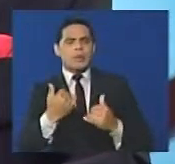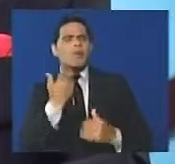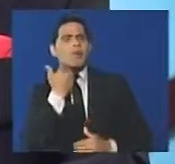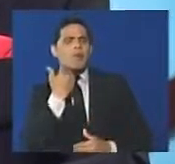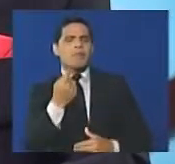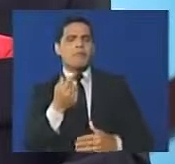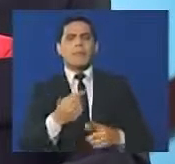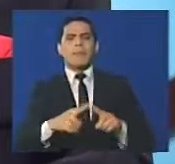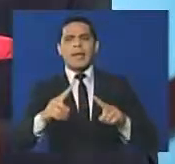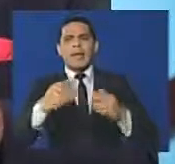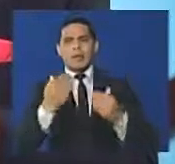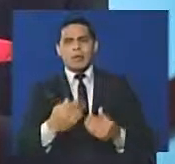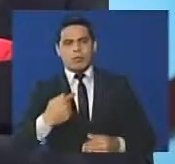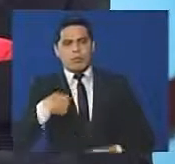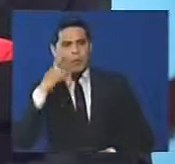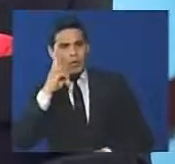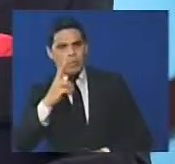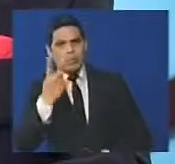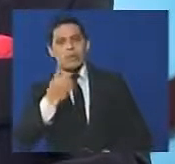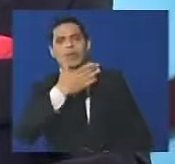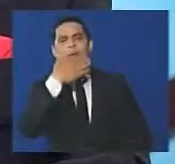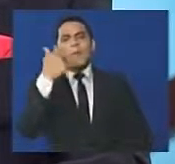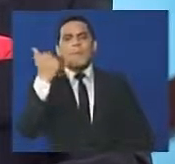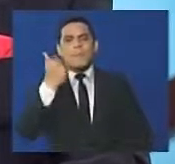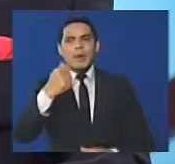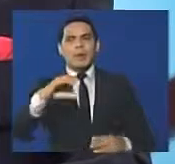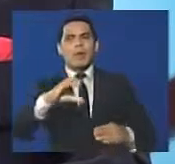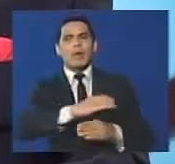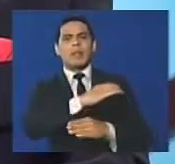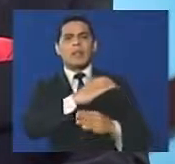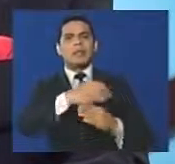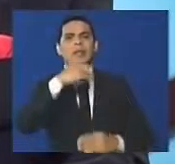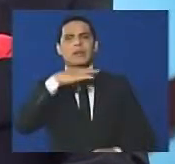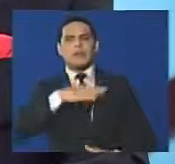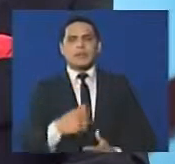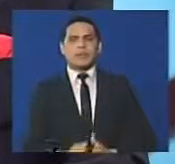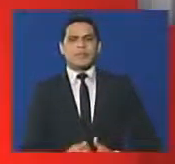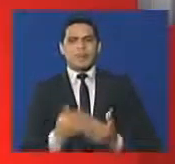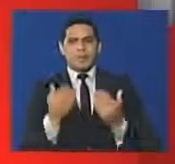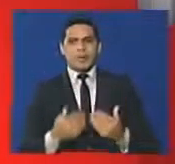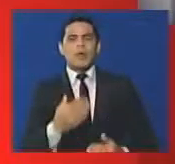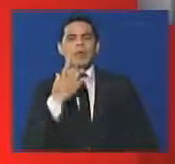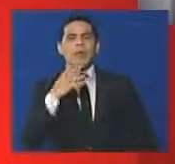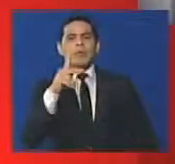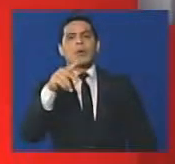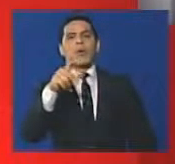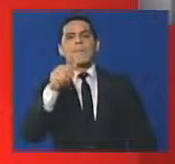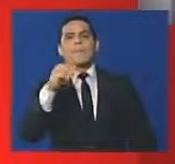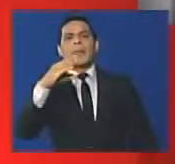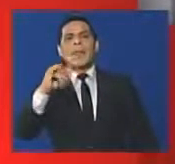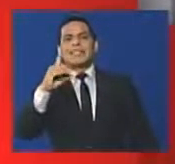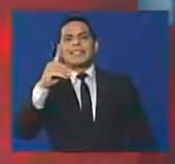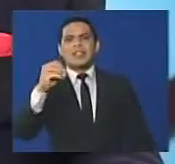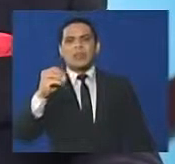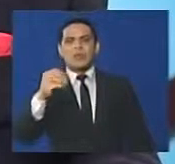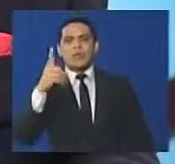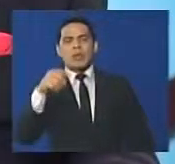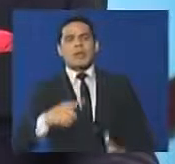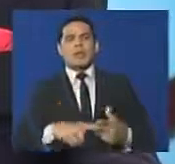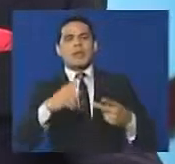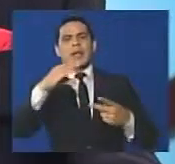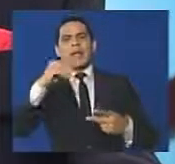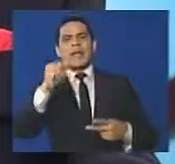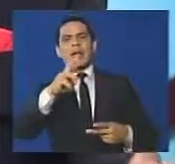eso, para mí fue uno de los grandes de la historia. ¿Y qué opina de Plácido Domingo? ¡Oh! Y otro grande. Carrera.